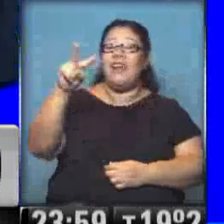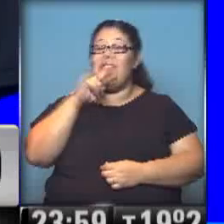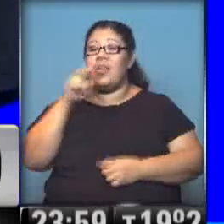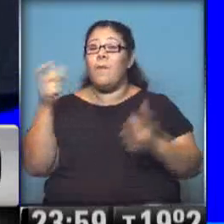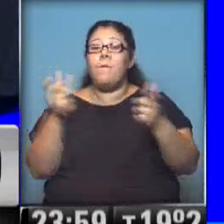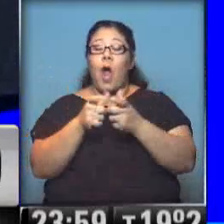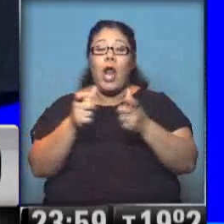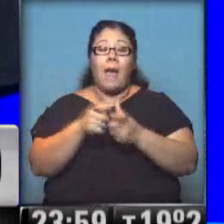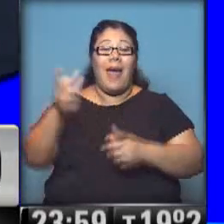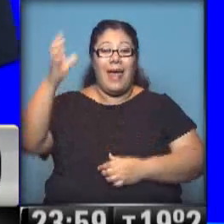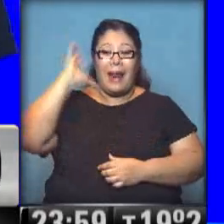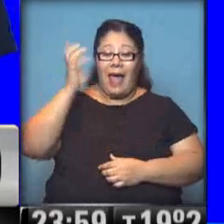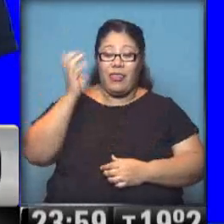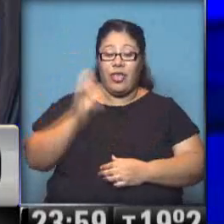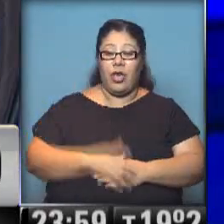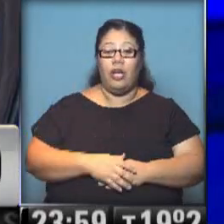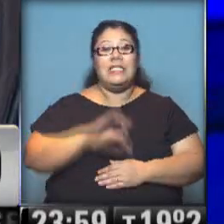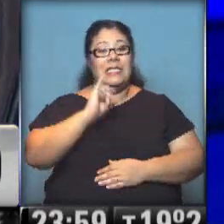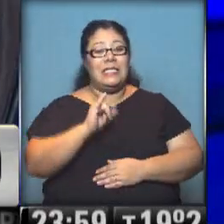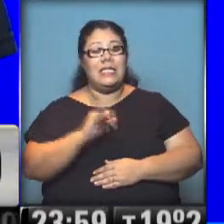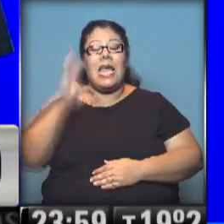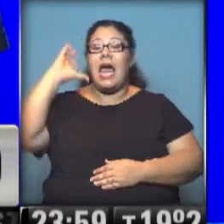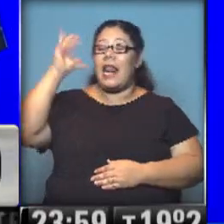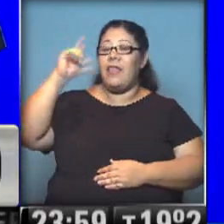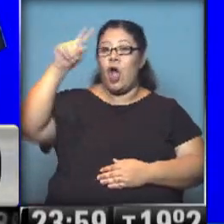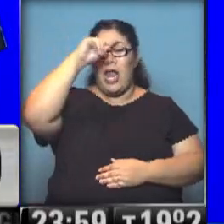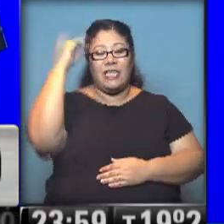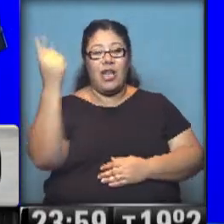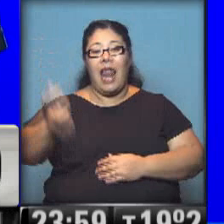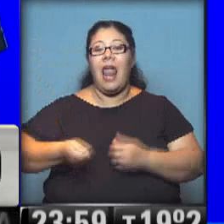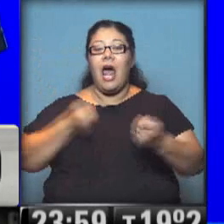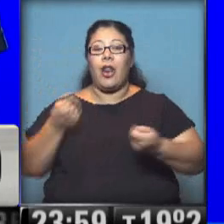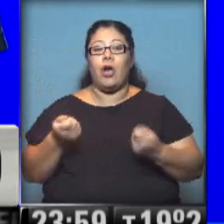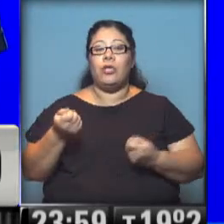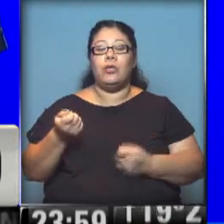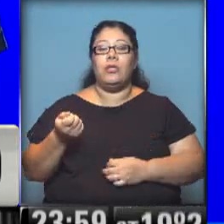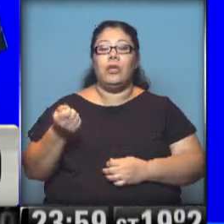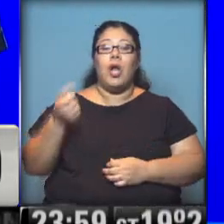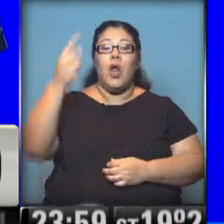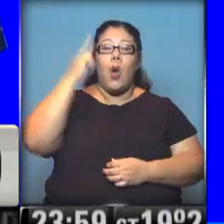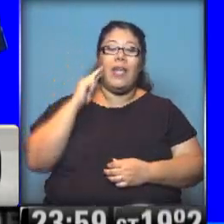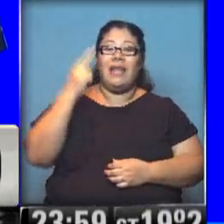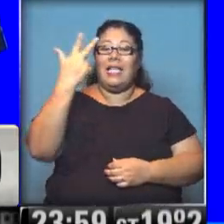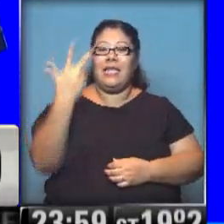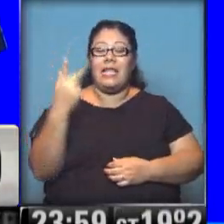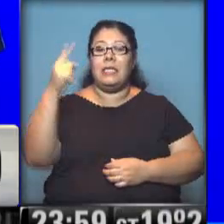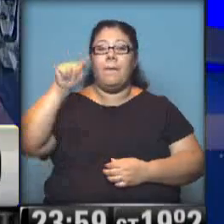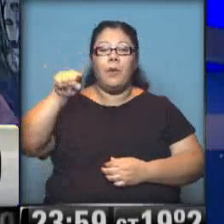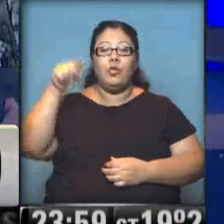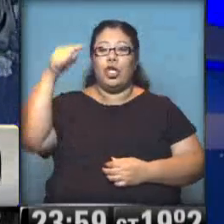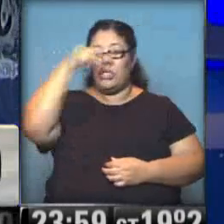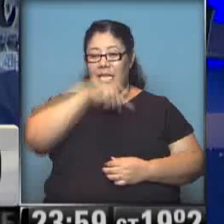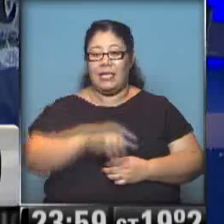que desafía lo establecido. ¿Que va en qué radio? En la Radio Nacional Rock. ¿El dial? 93.7, casi me lo olvido. Bien, sí.